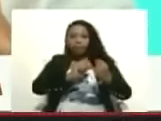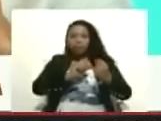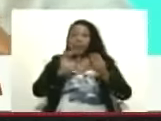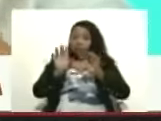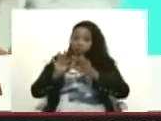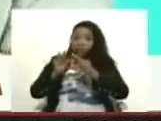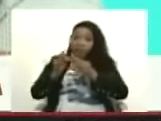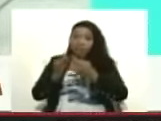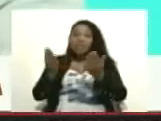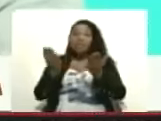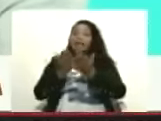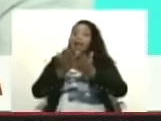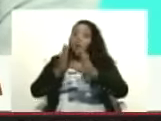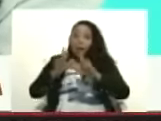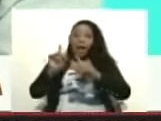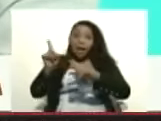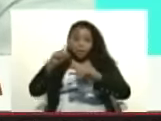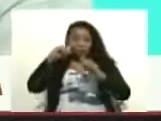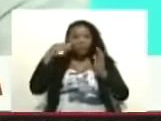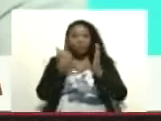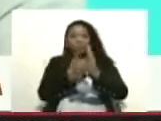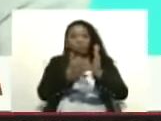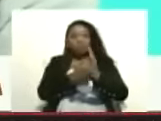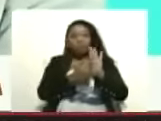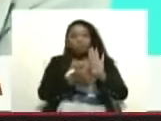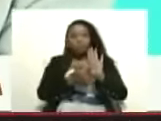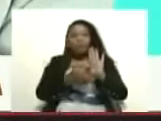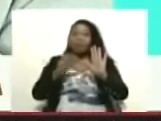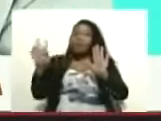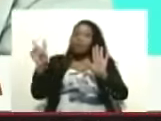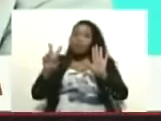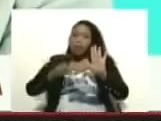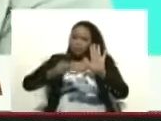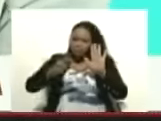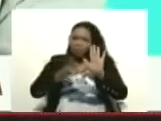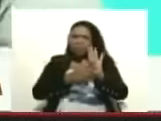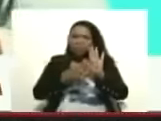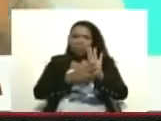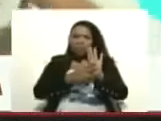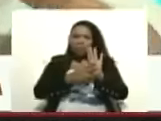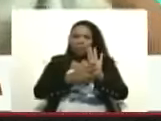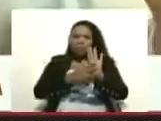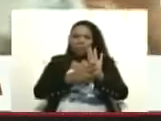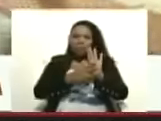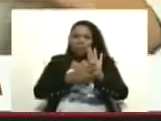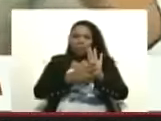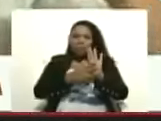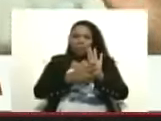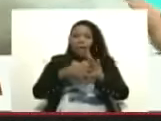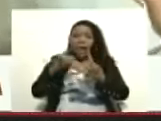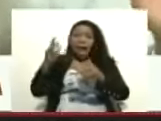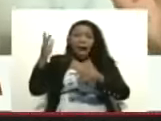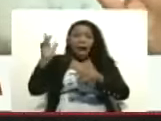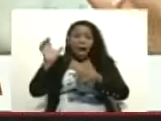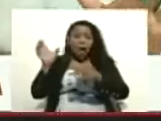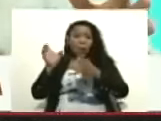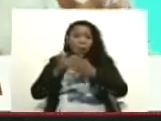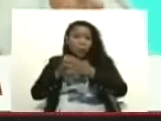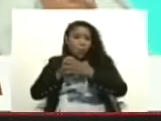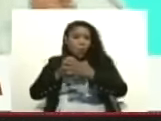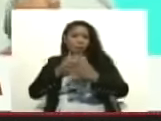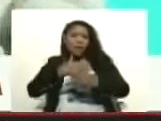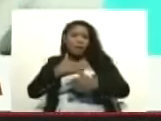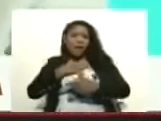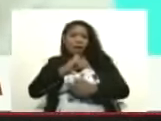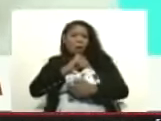familia en las escuelas eso fue real es decir es la Venezuela de verdad Más allá de la Venezuela que los odiadores de siempre quieran poner en sus redes